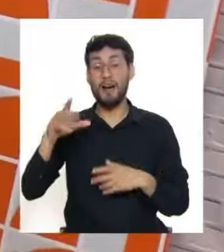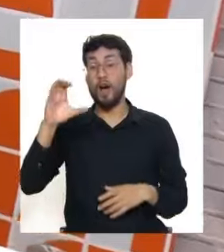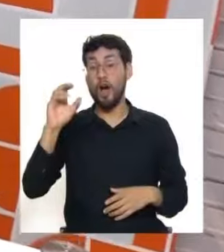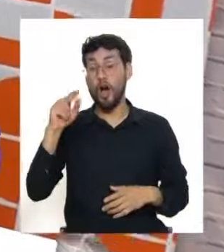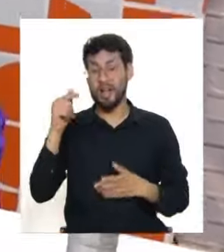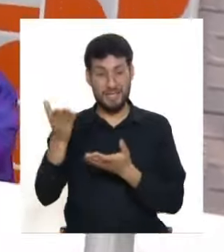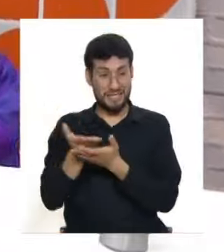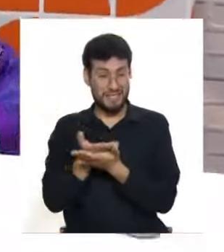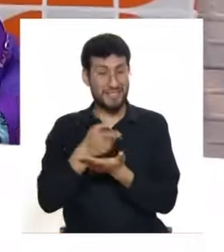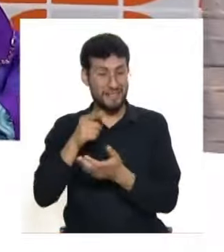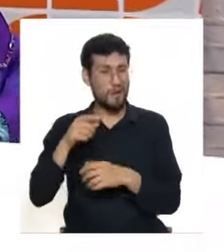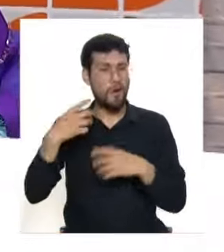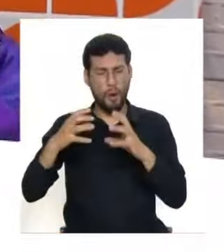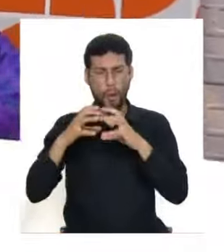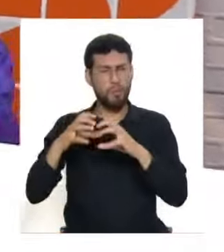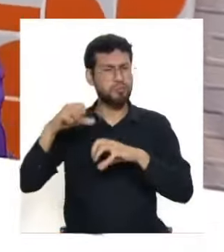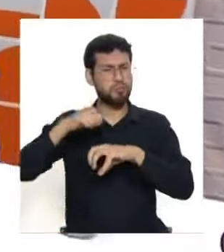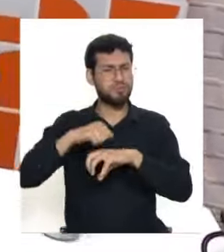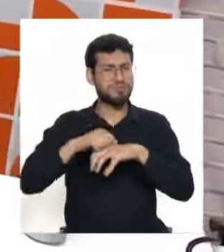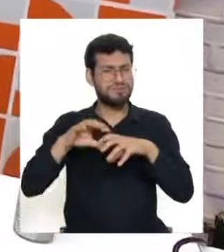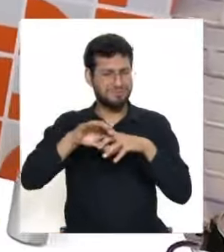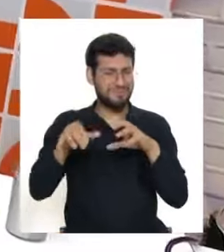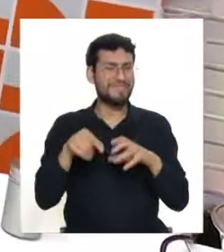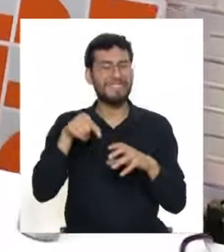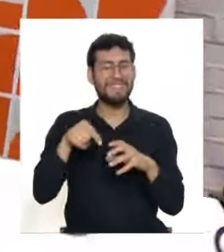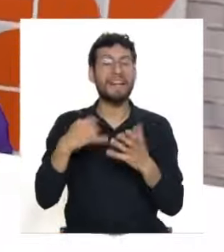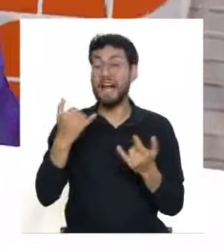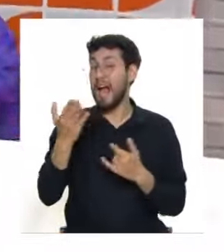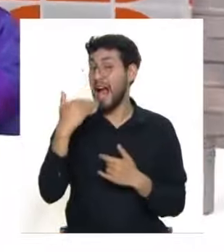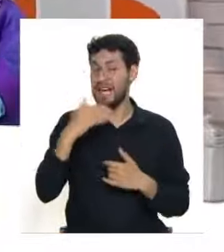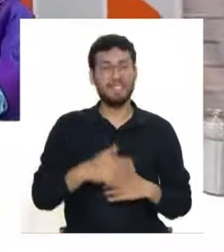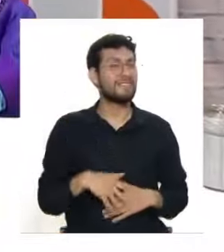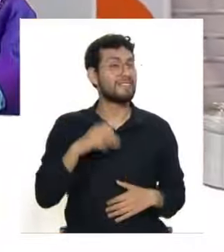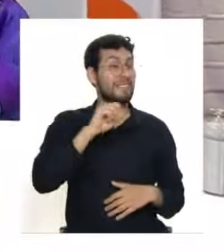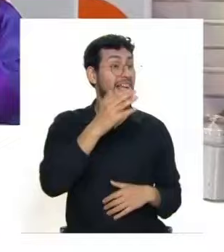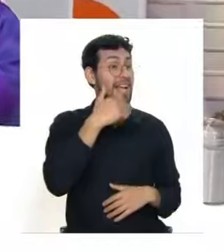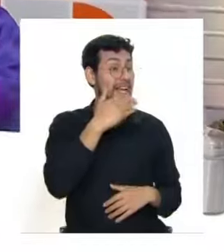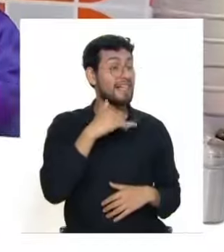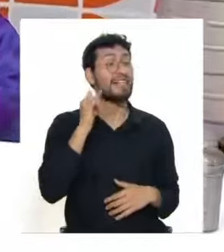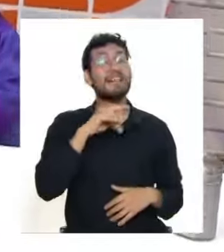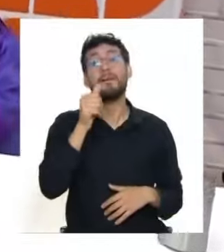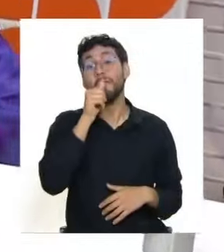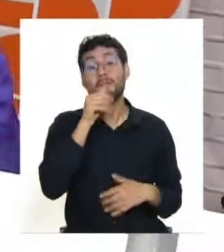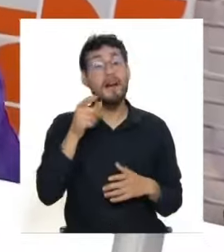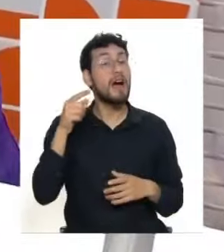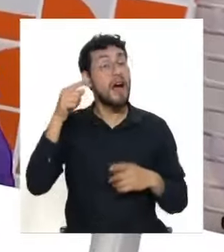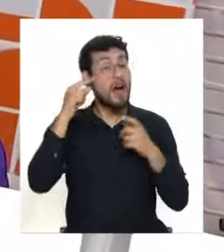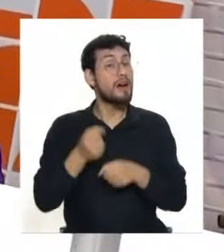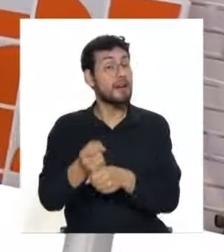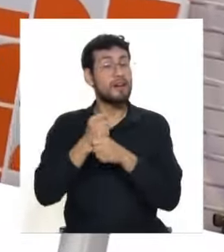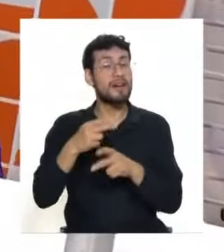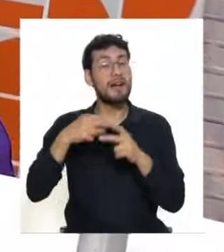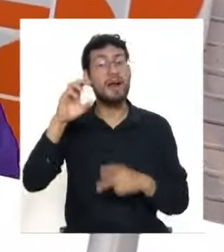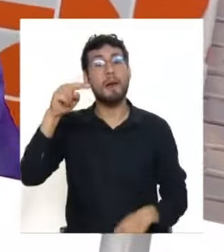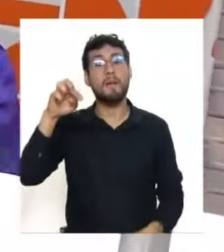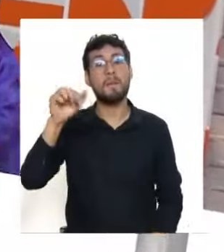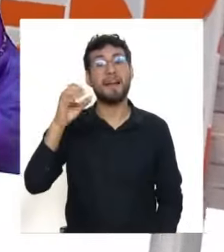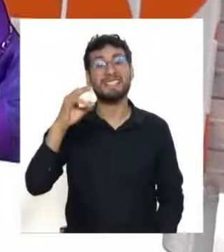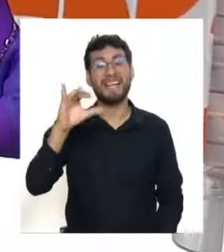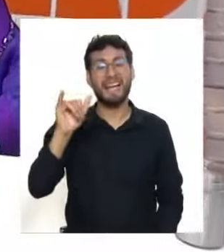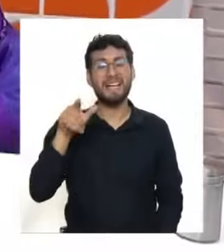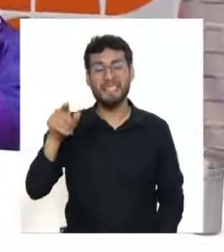porque la cáscara es bien gruesa. Y vamos a hacer un ajicito, ¿verdad? Un ajicito y el secreto del chaufa, que es el pachicay, que es la